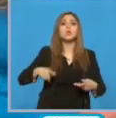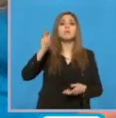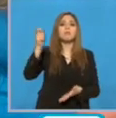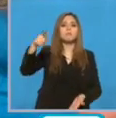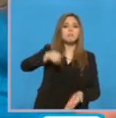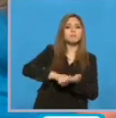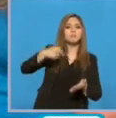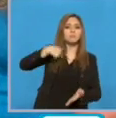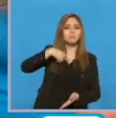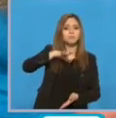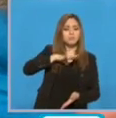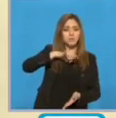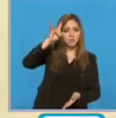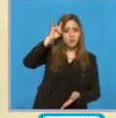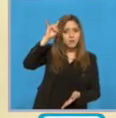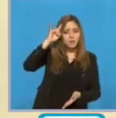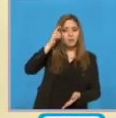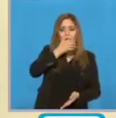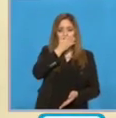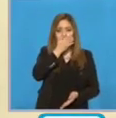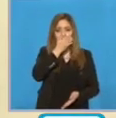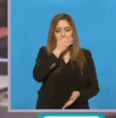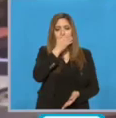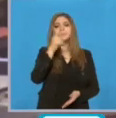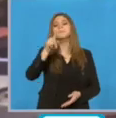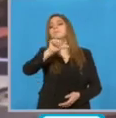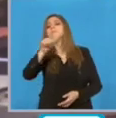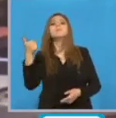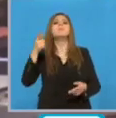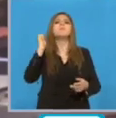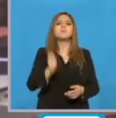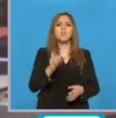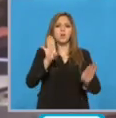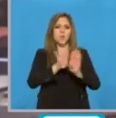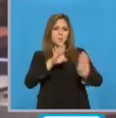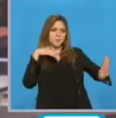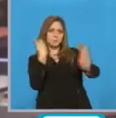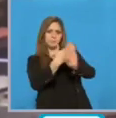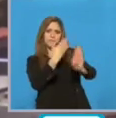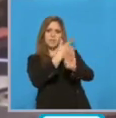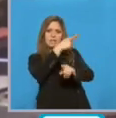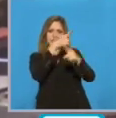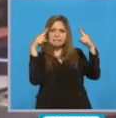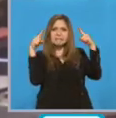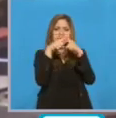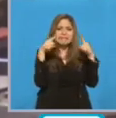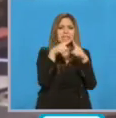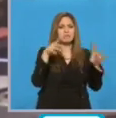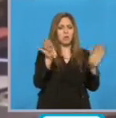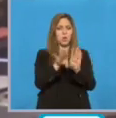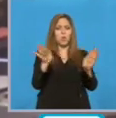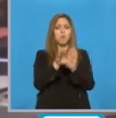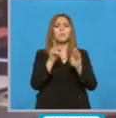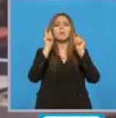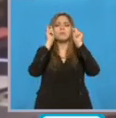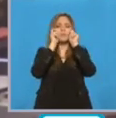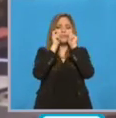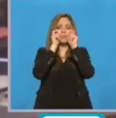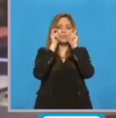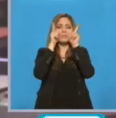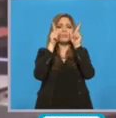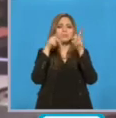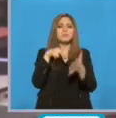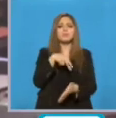posesión demoníaca. Incluso se juzgaban desde este lugar, ¿no?, de la iglesia a estas personas que se levantaban en la madrugada para